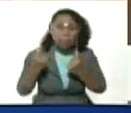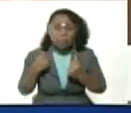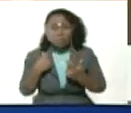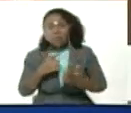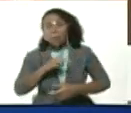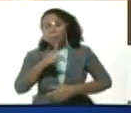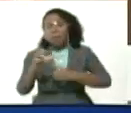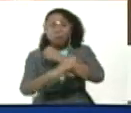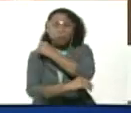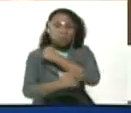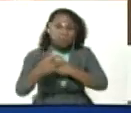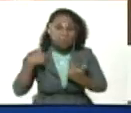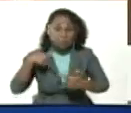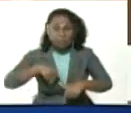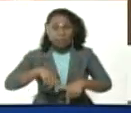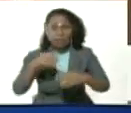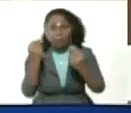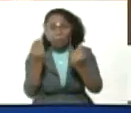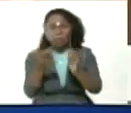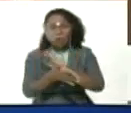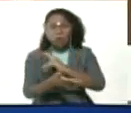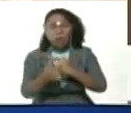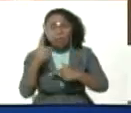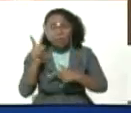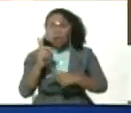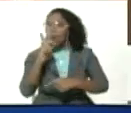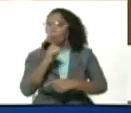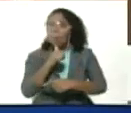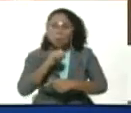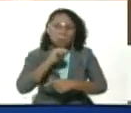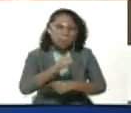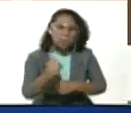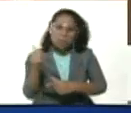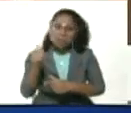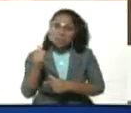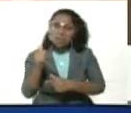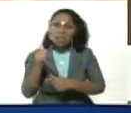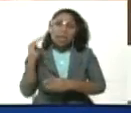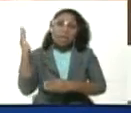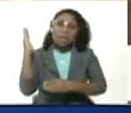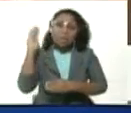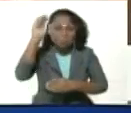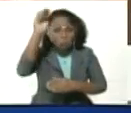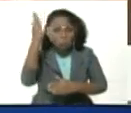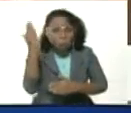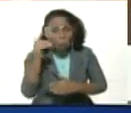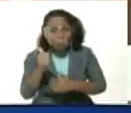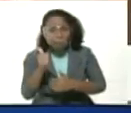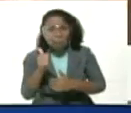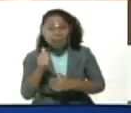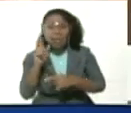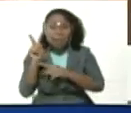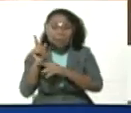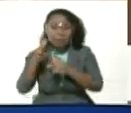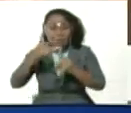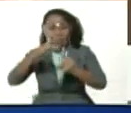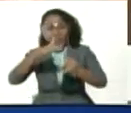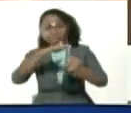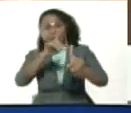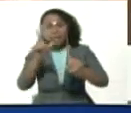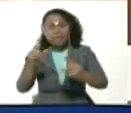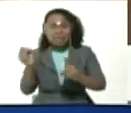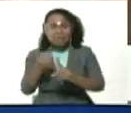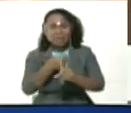económico, tortura económica, no hay mal que por bien no venga, porque con toda esa persecución y esa